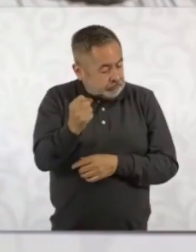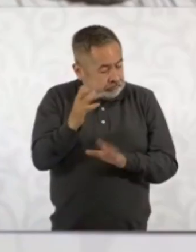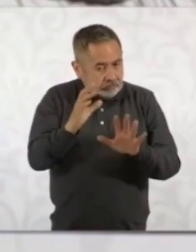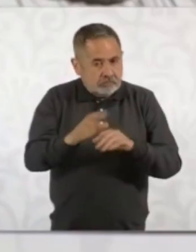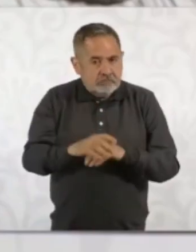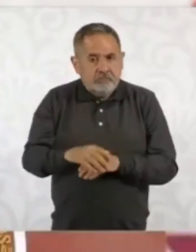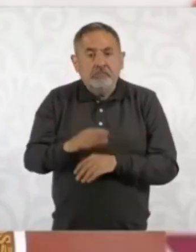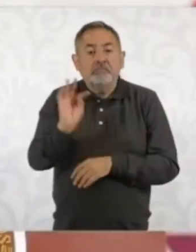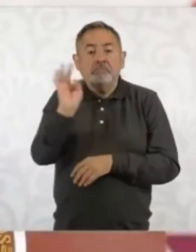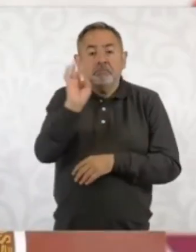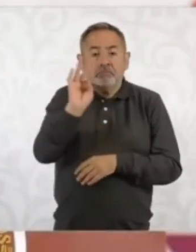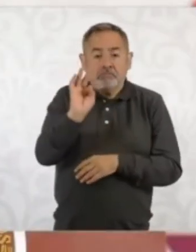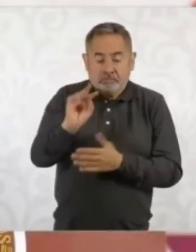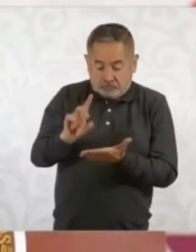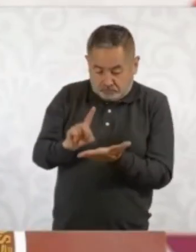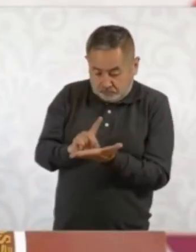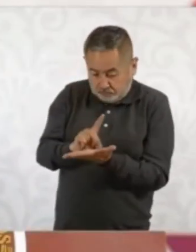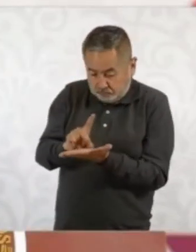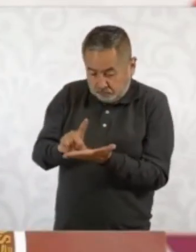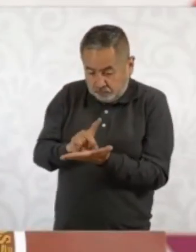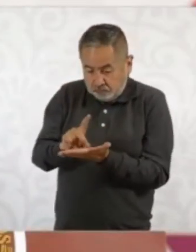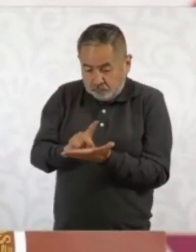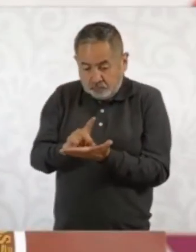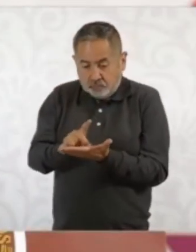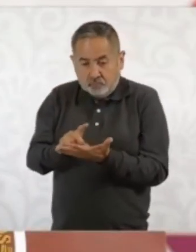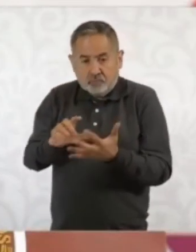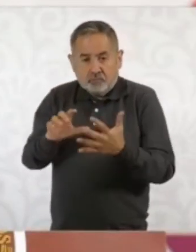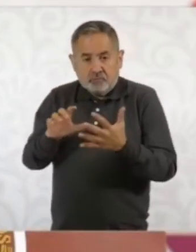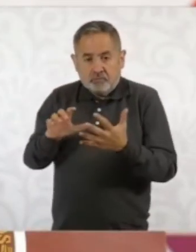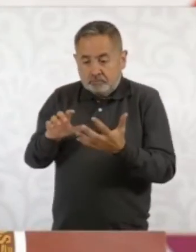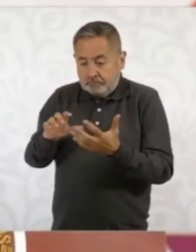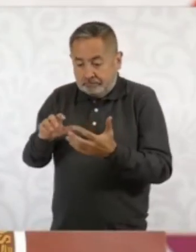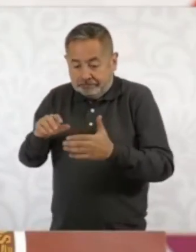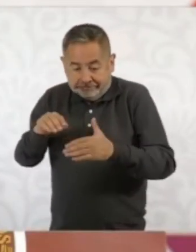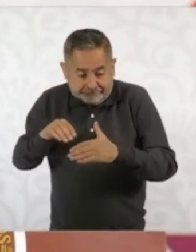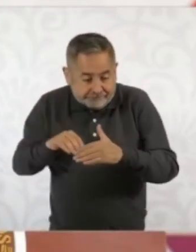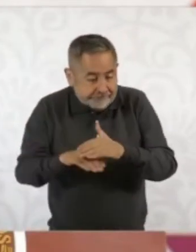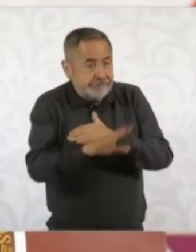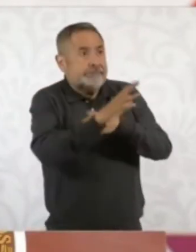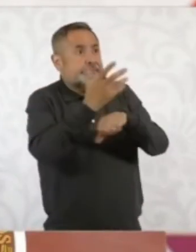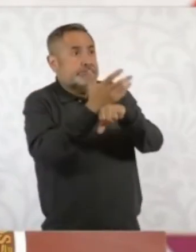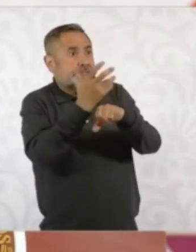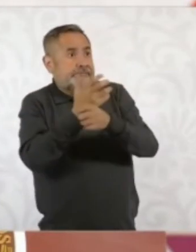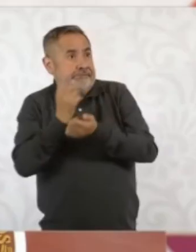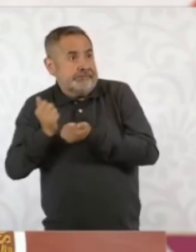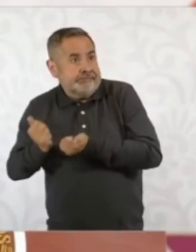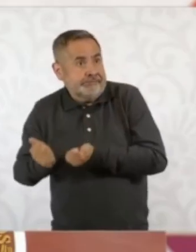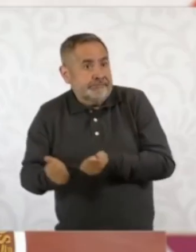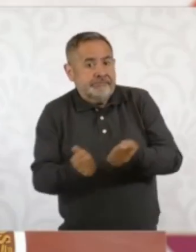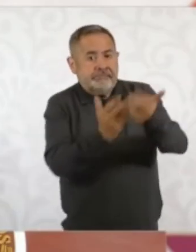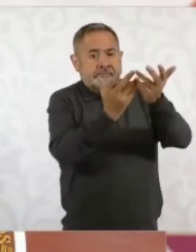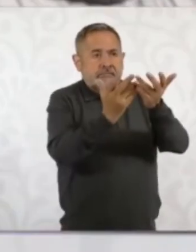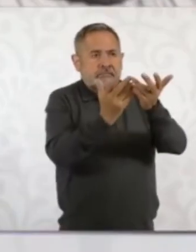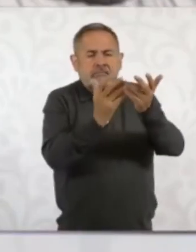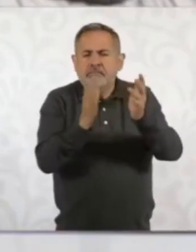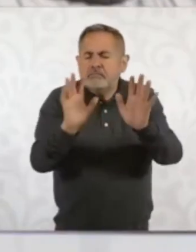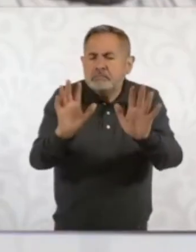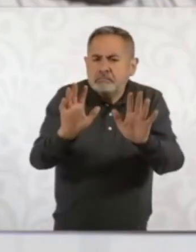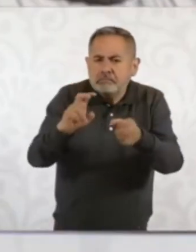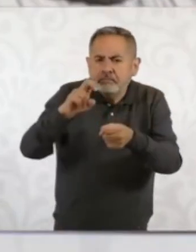hay droga que viene de México o de otros lugares y entra a Estados Unidos, ¿cómo se